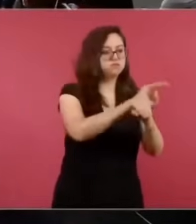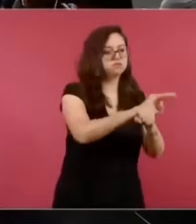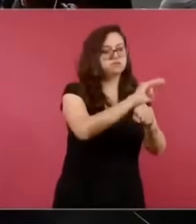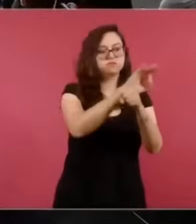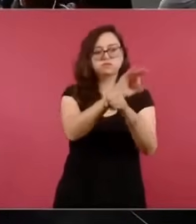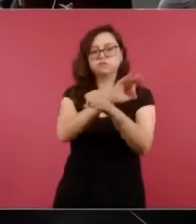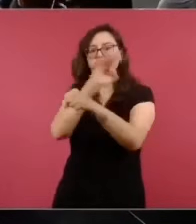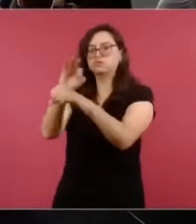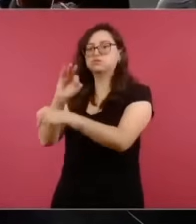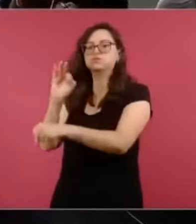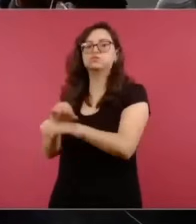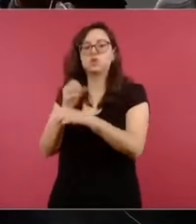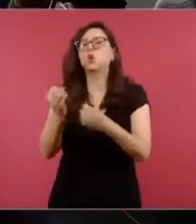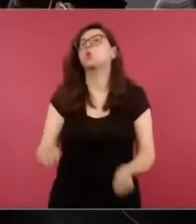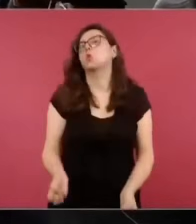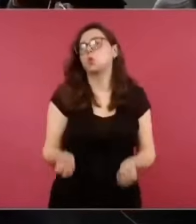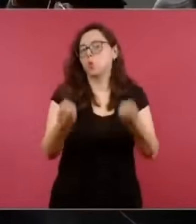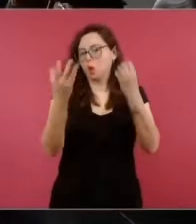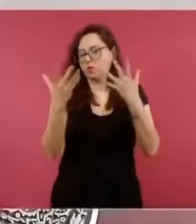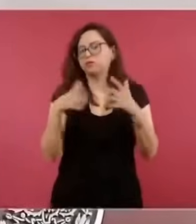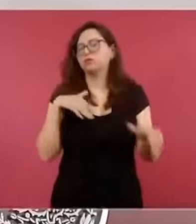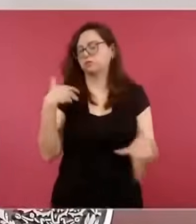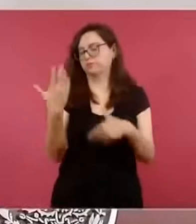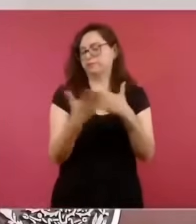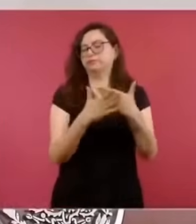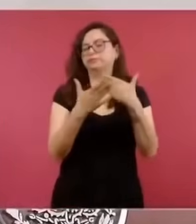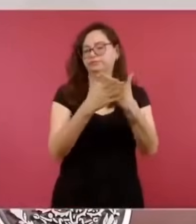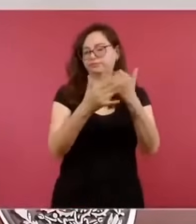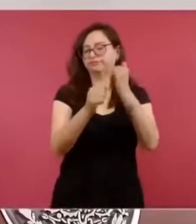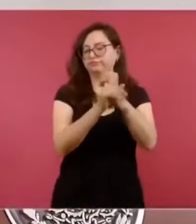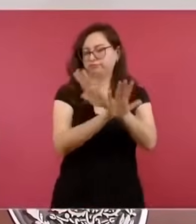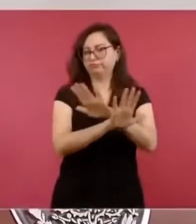¿qué sucedió en el caso del campo de golf?